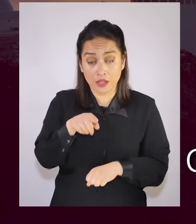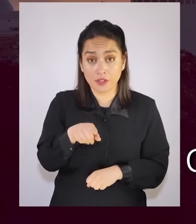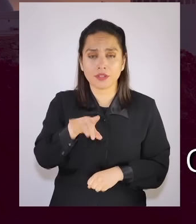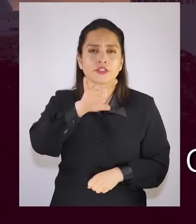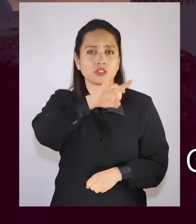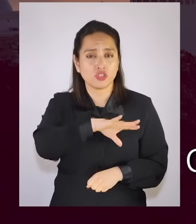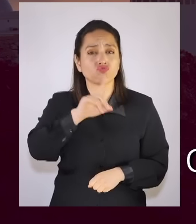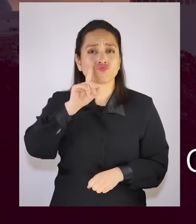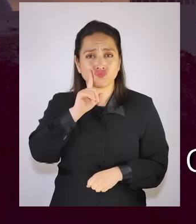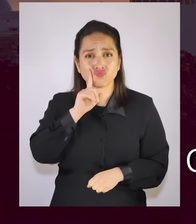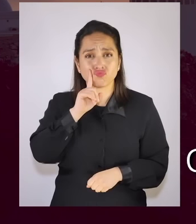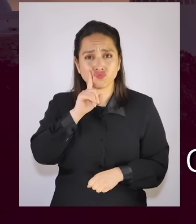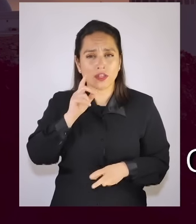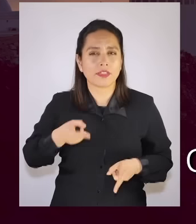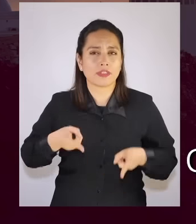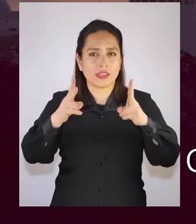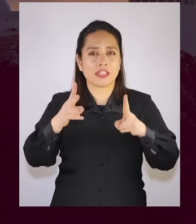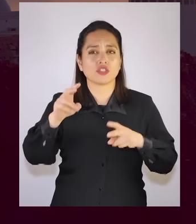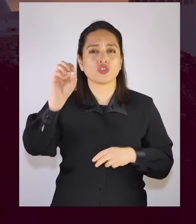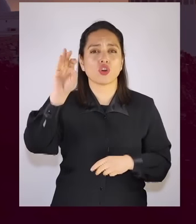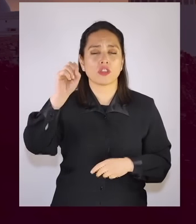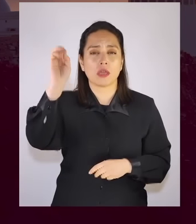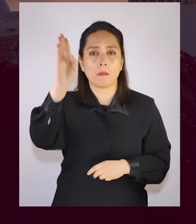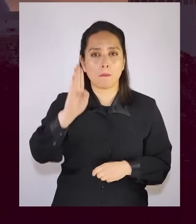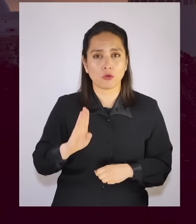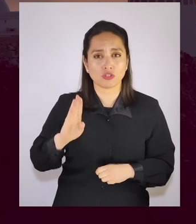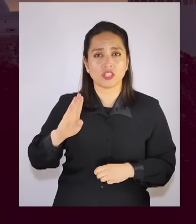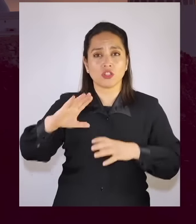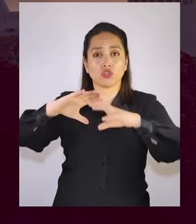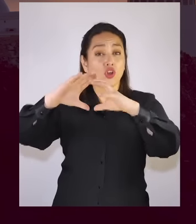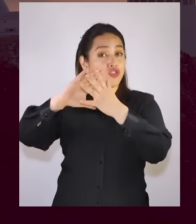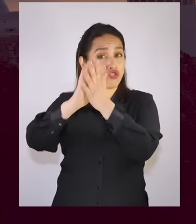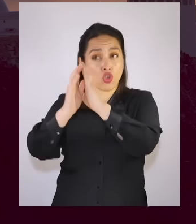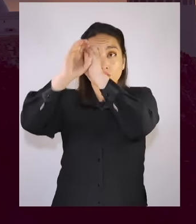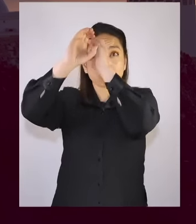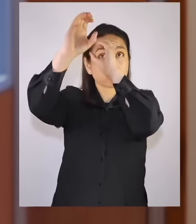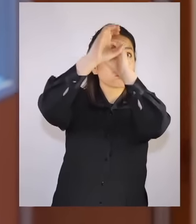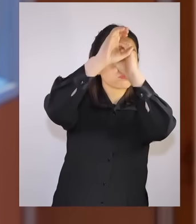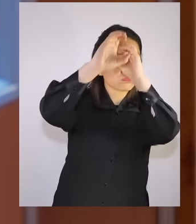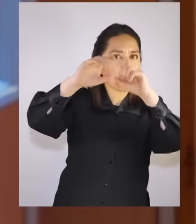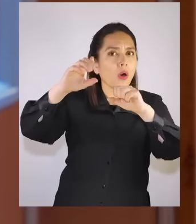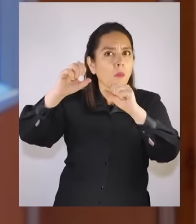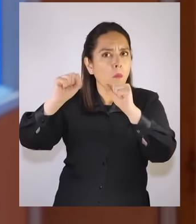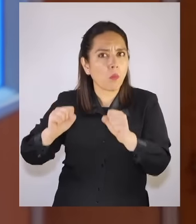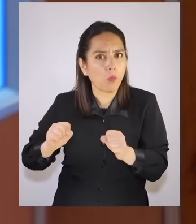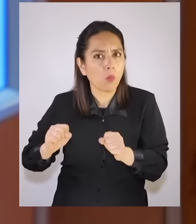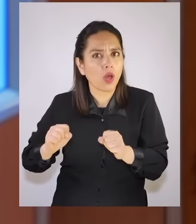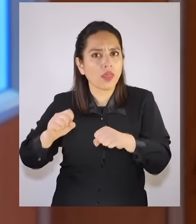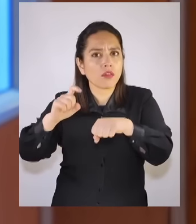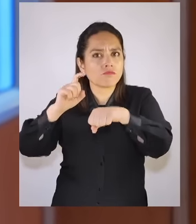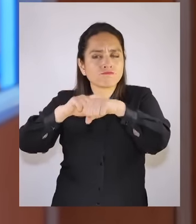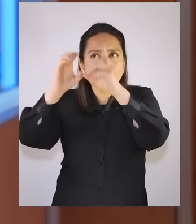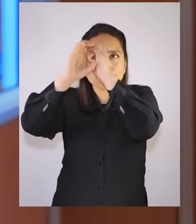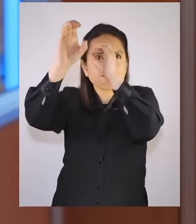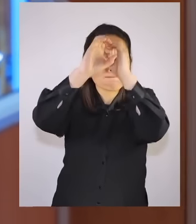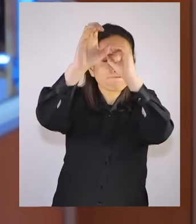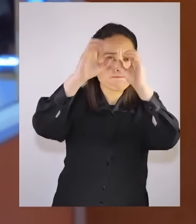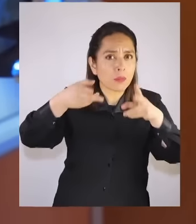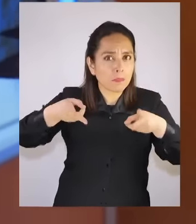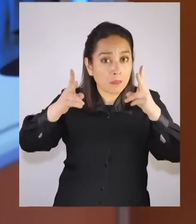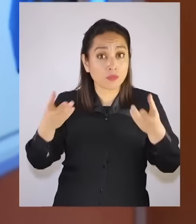Chile tiene derecho un 10% del tiempo de observación en todos los telescopios que hay aquí. Entonces la comunidad chilena